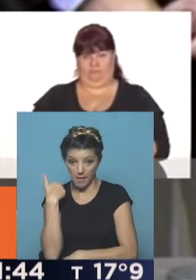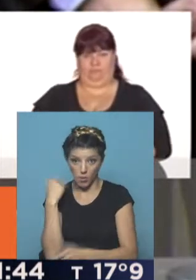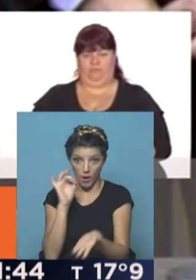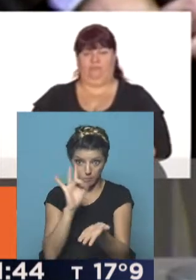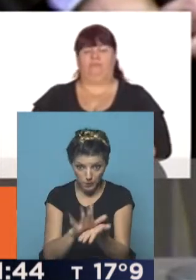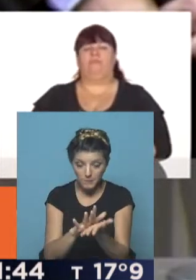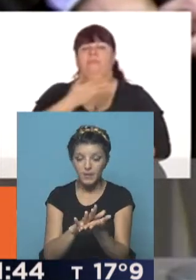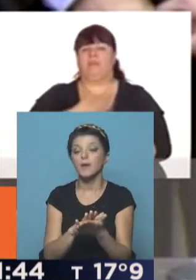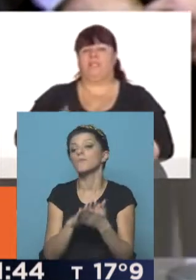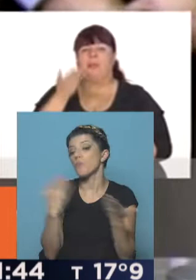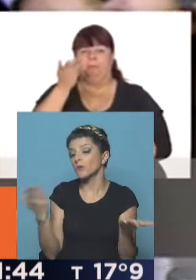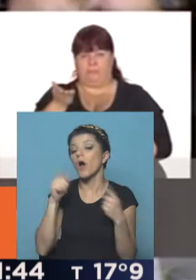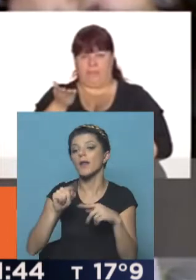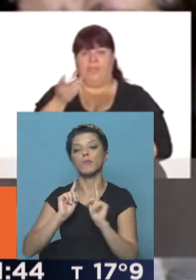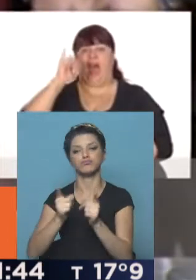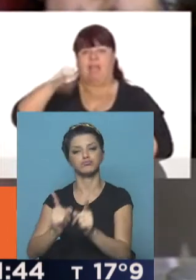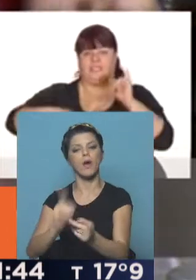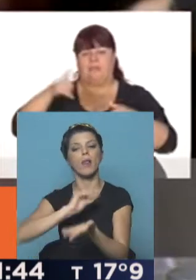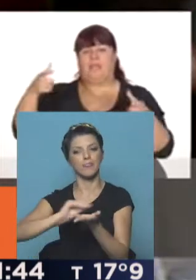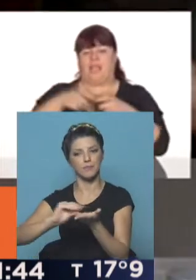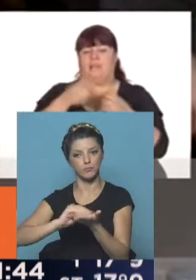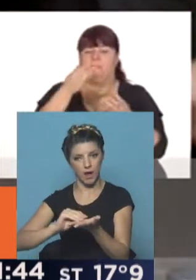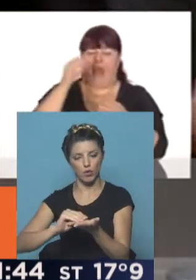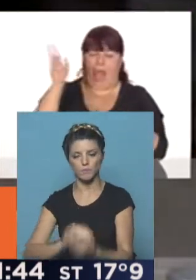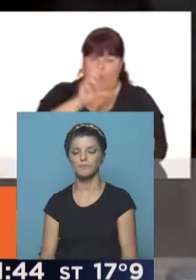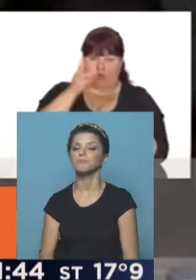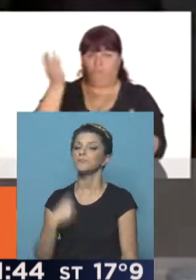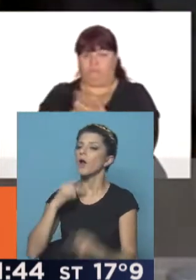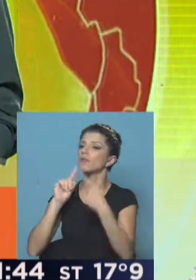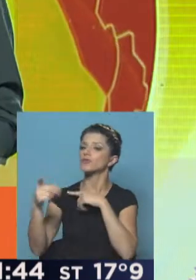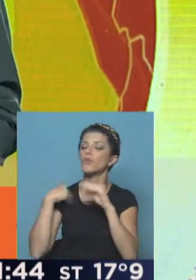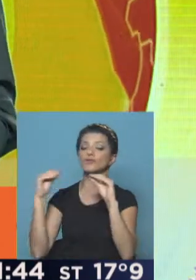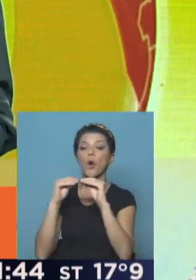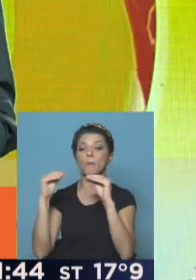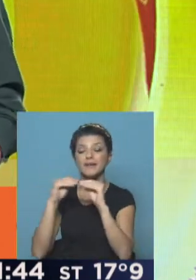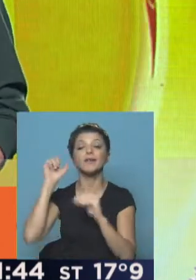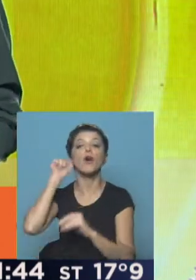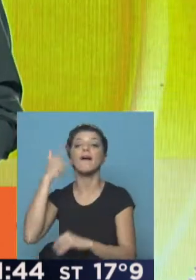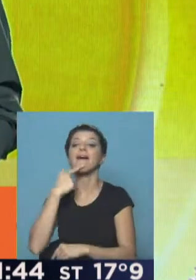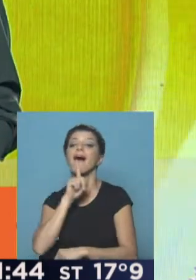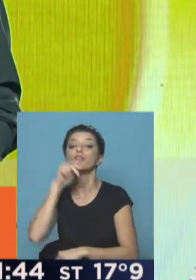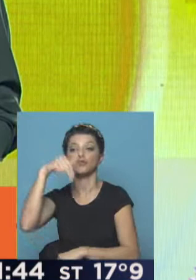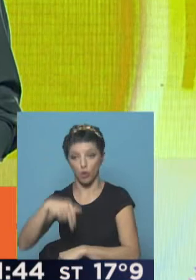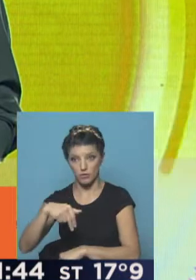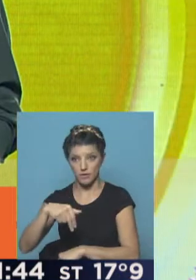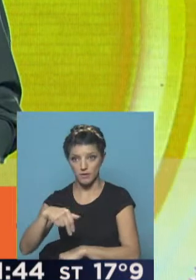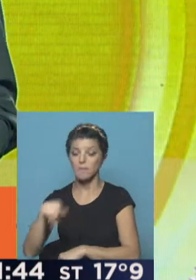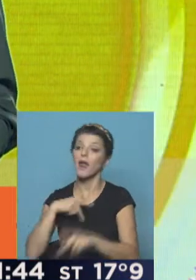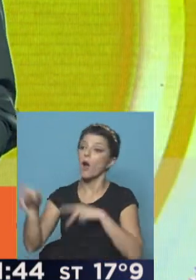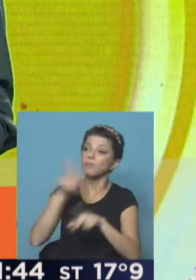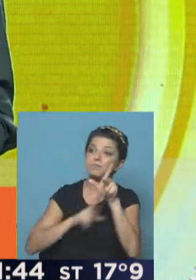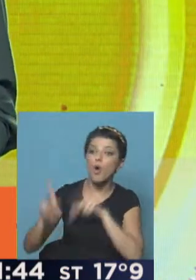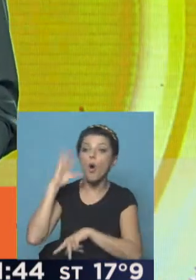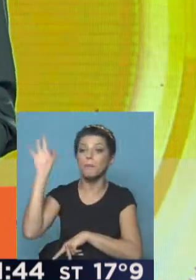cual Devido sigue siendo diputado. Volvemos a tomar contacto con Gastón Zulay, está allí en el recinto ya con las repercusiones, con los